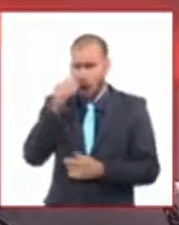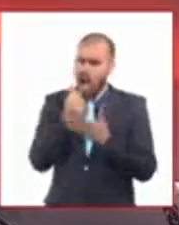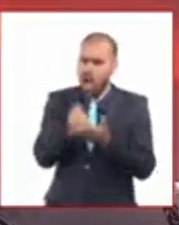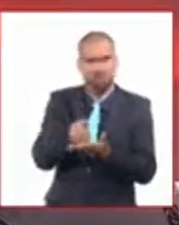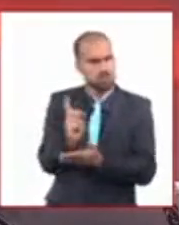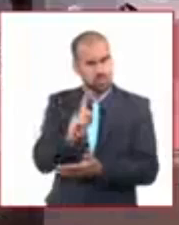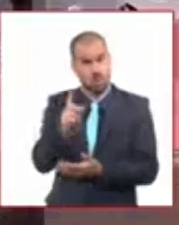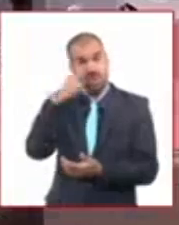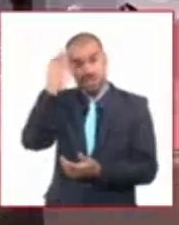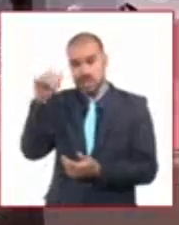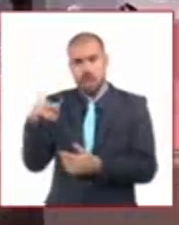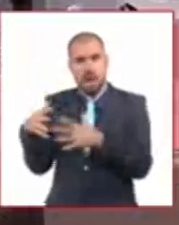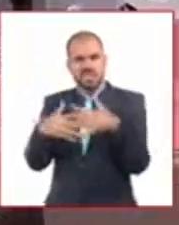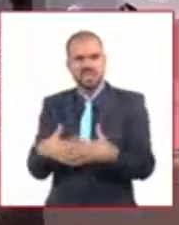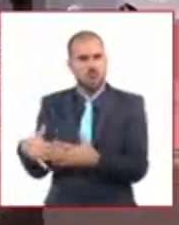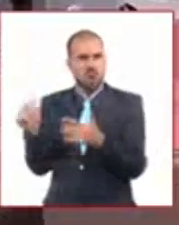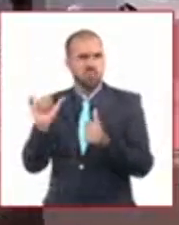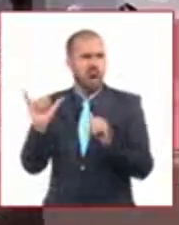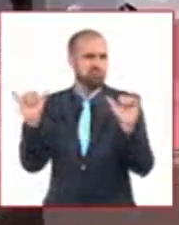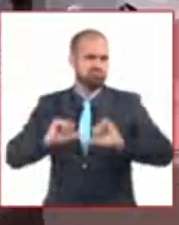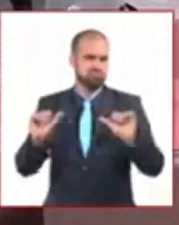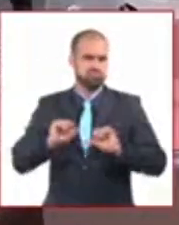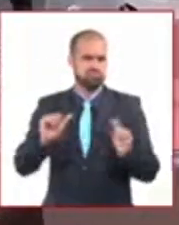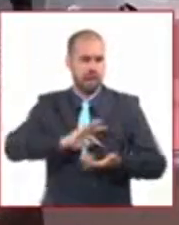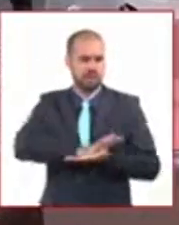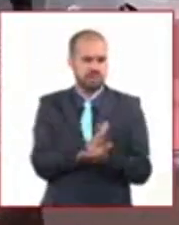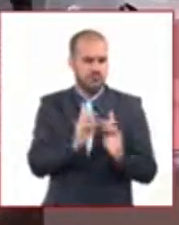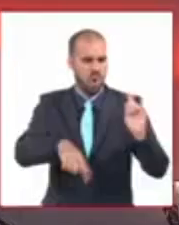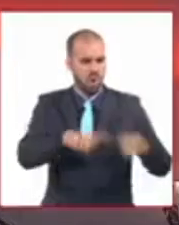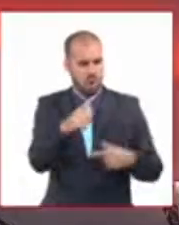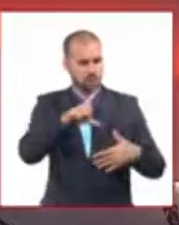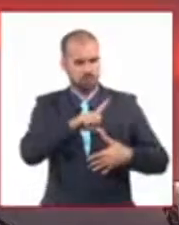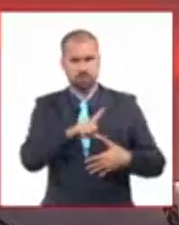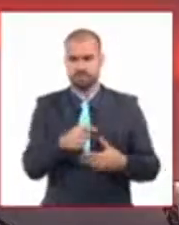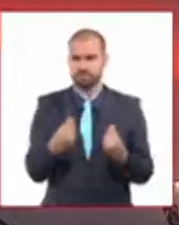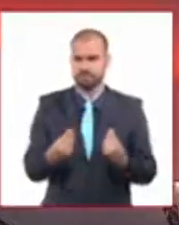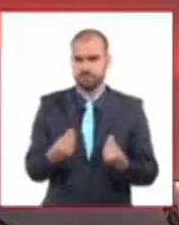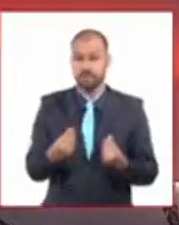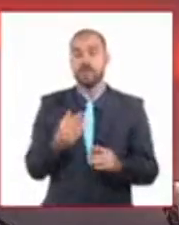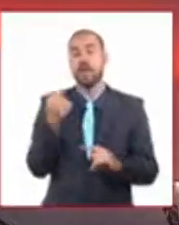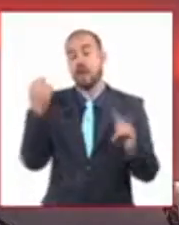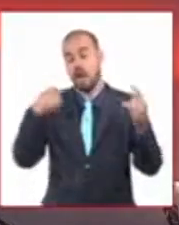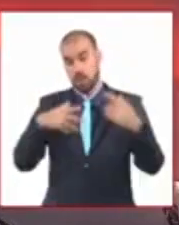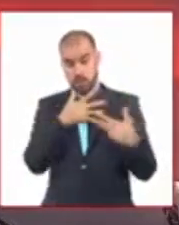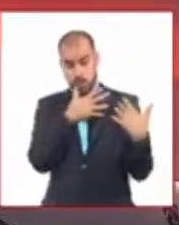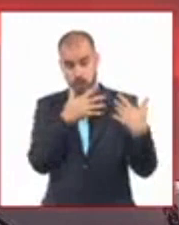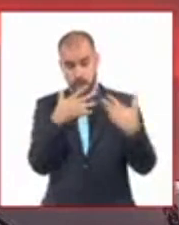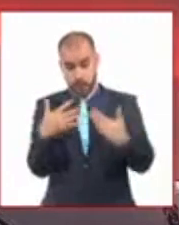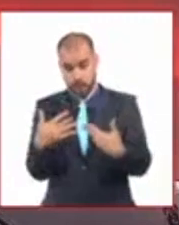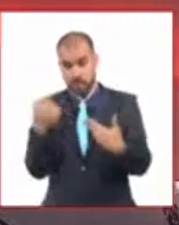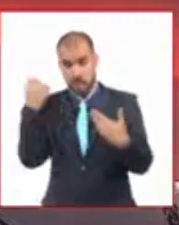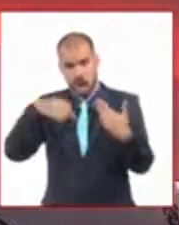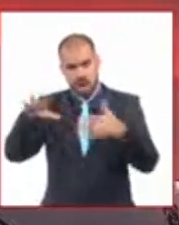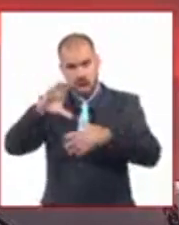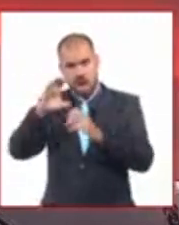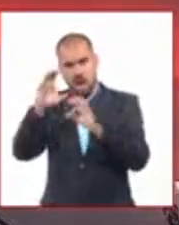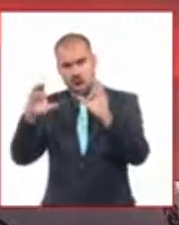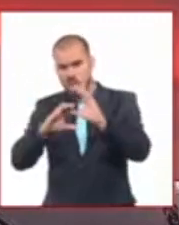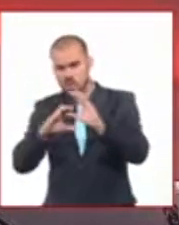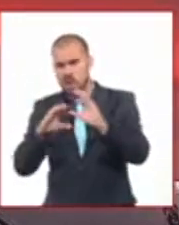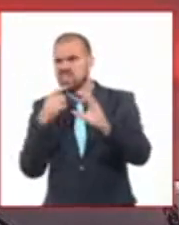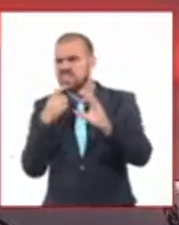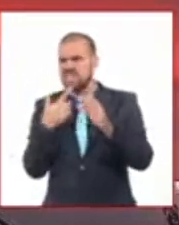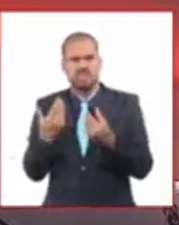en este tiempo llegamos a una cumbre de las américas como este y la pregunta es dónde están los temas sensibles de la región